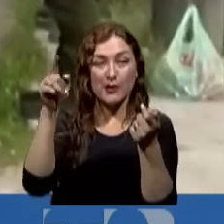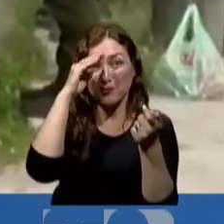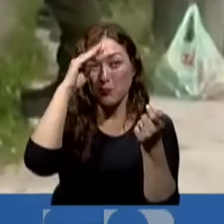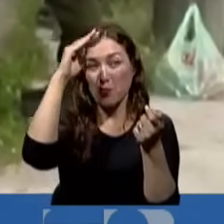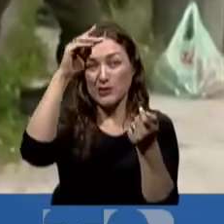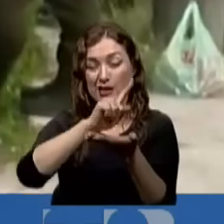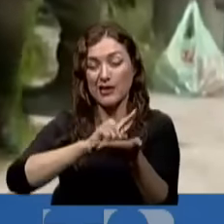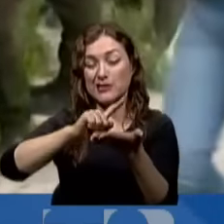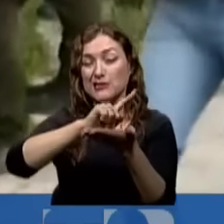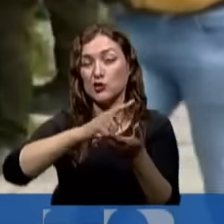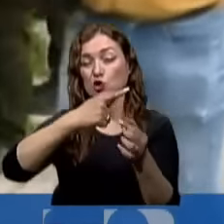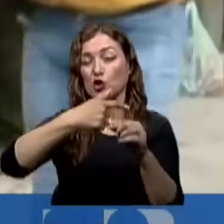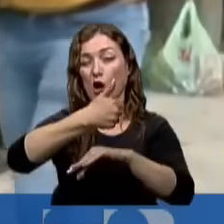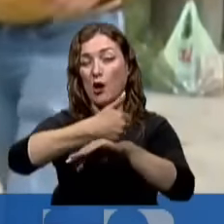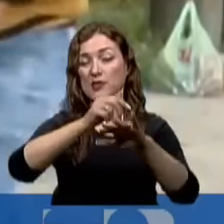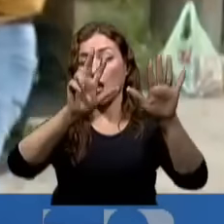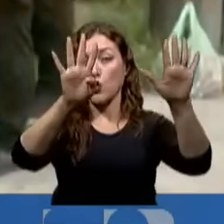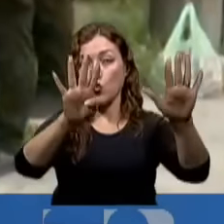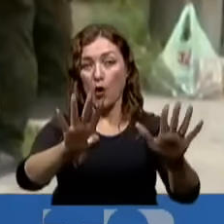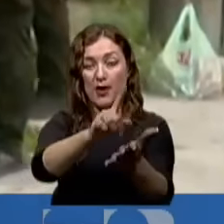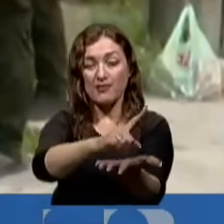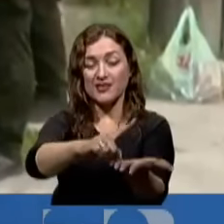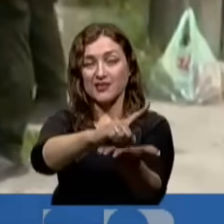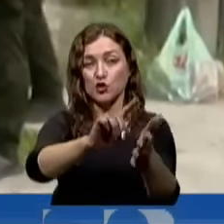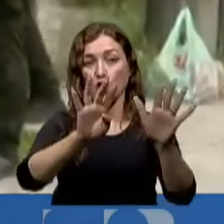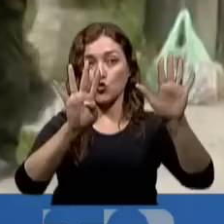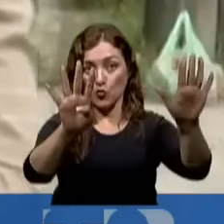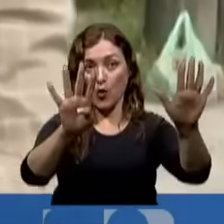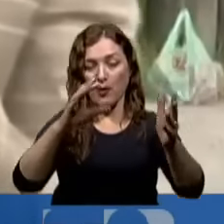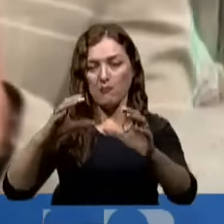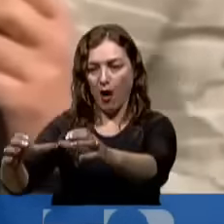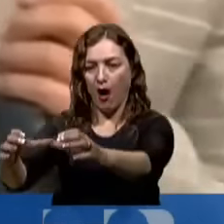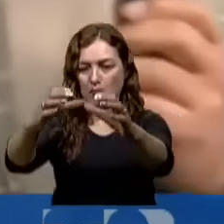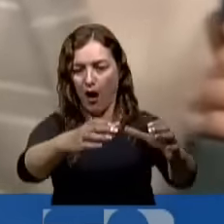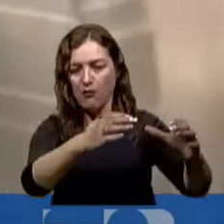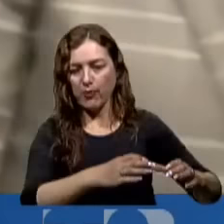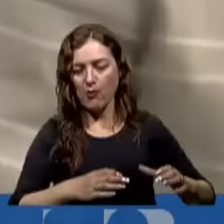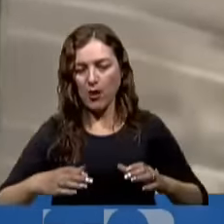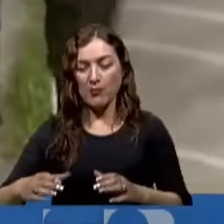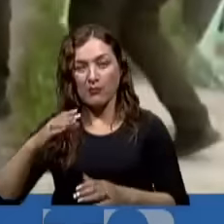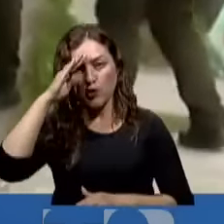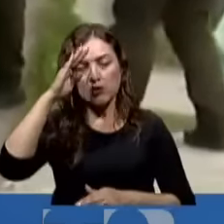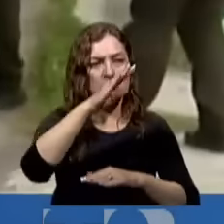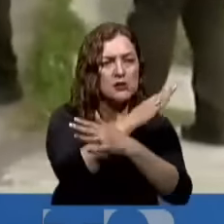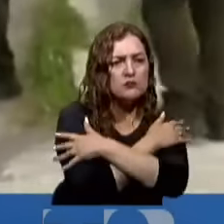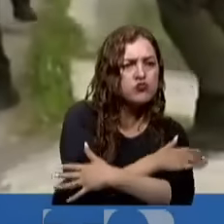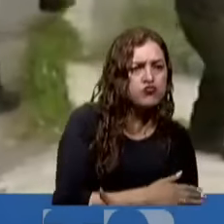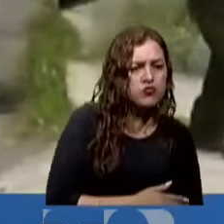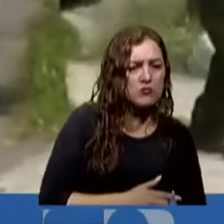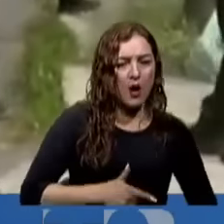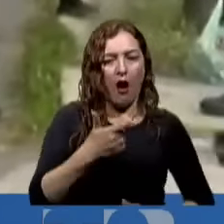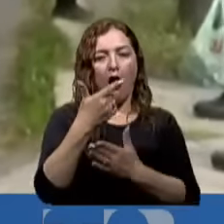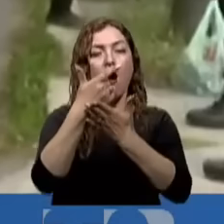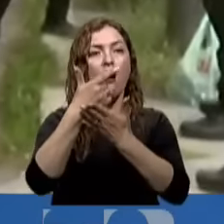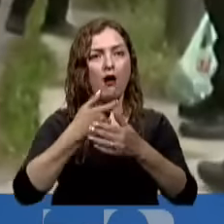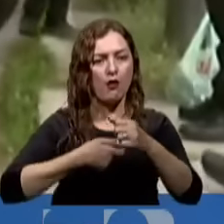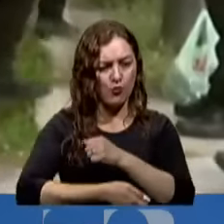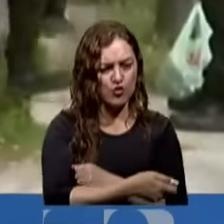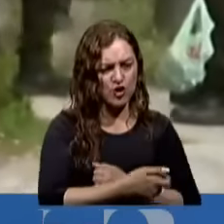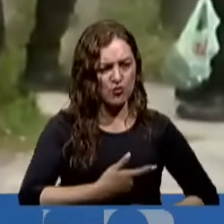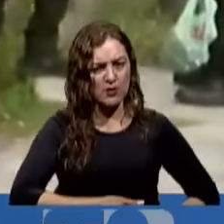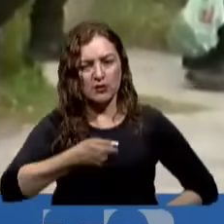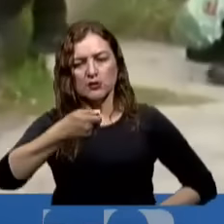9 distritos de la capital. La policía en estos operativos ha encontrado cualquier cantidad de armas de fuego, armas